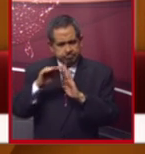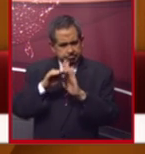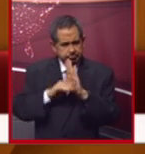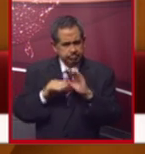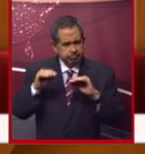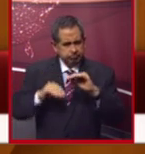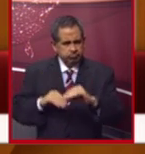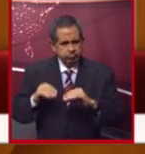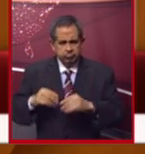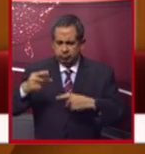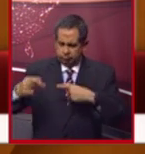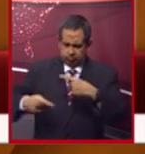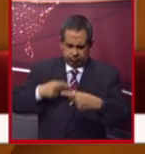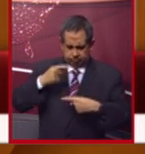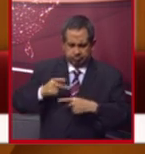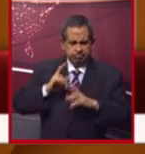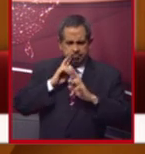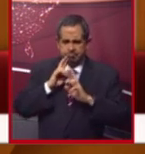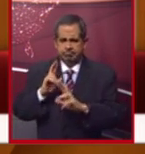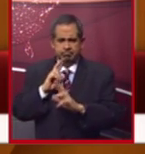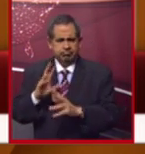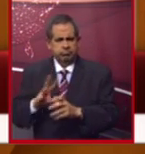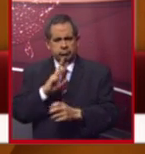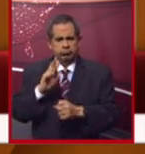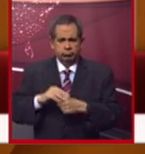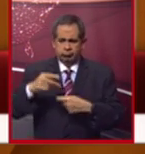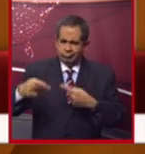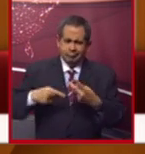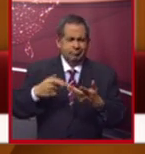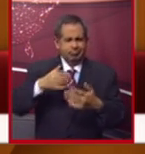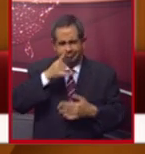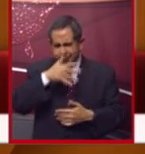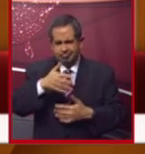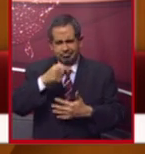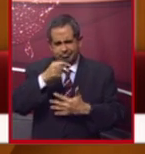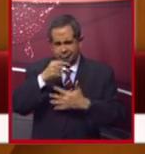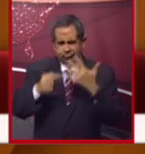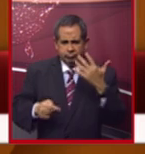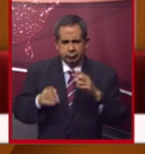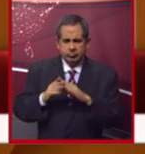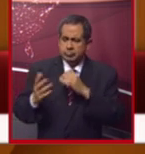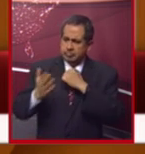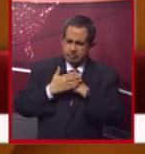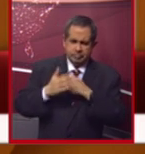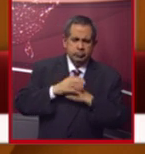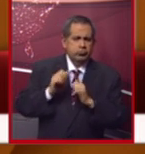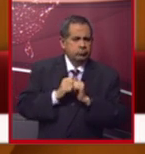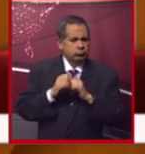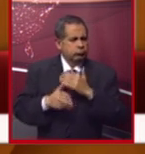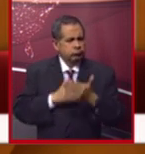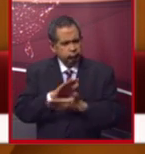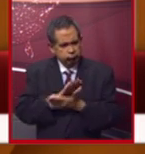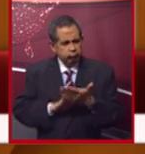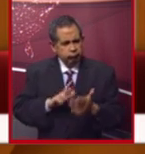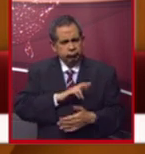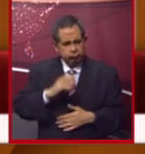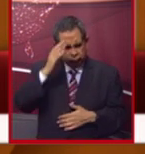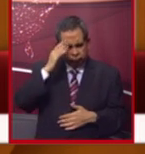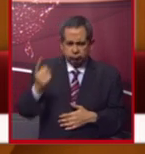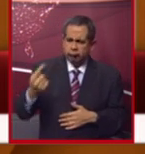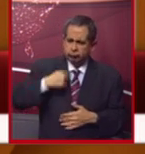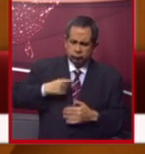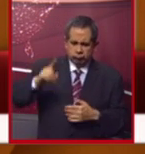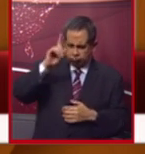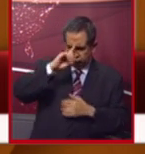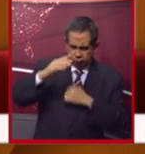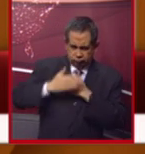dudas. Contestaremos todas las demás inquisiciones o reclamos y también las observaciones. Con humildad reconocemos sus